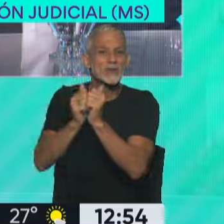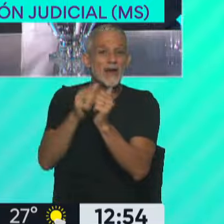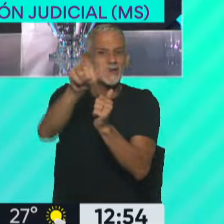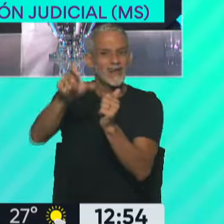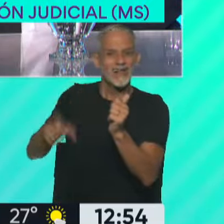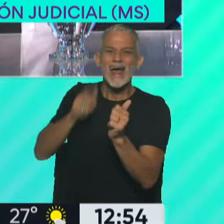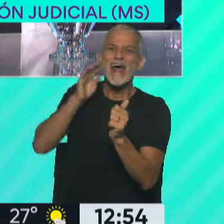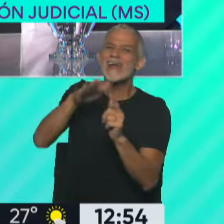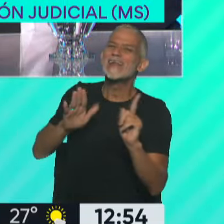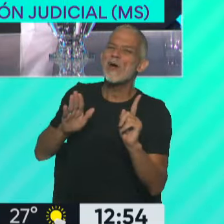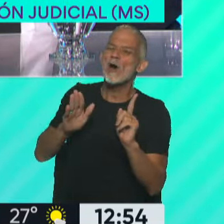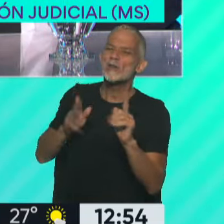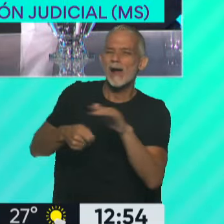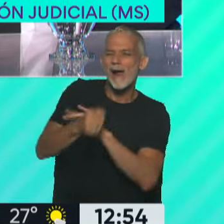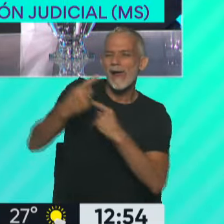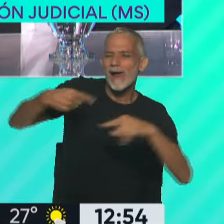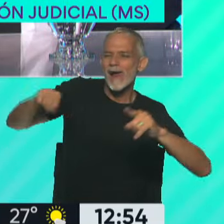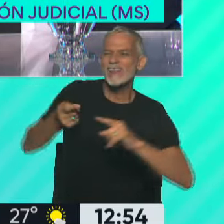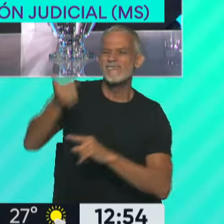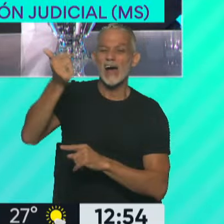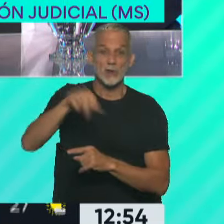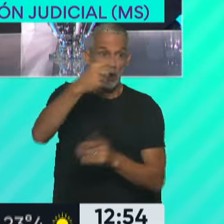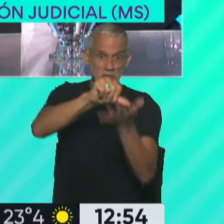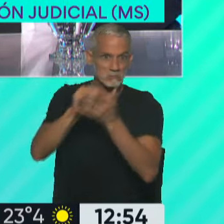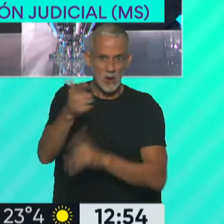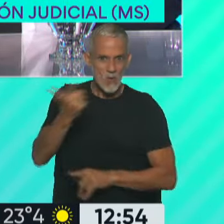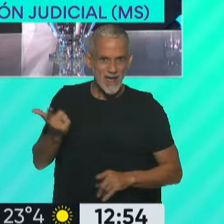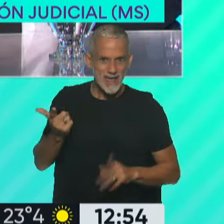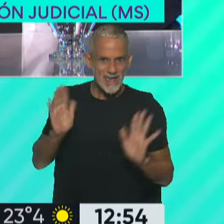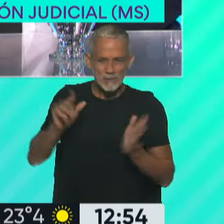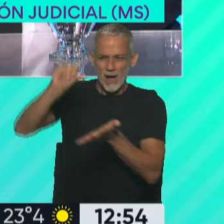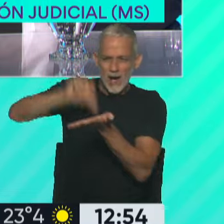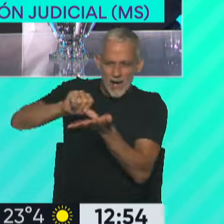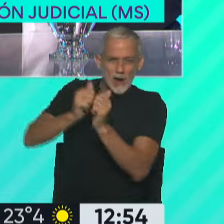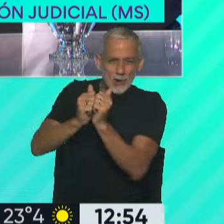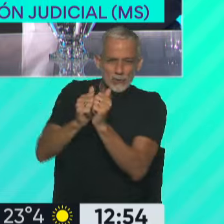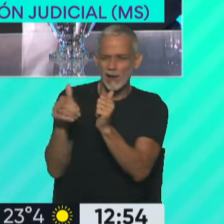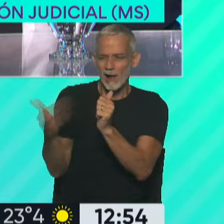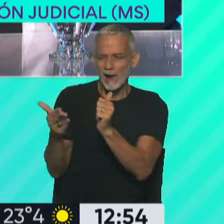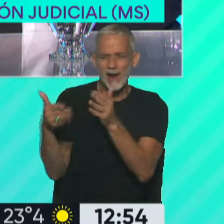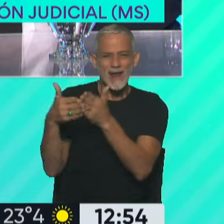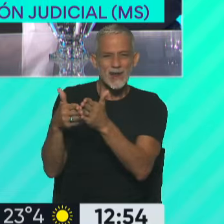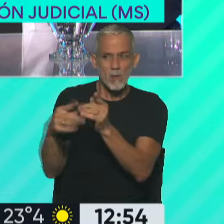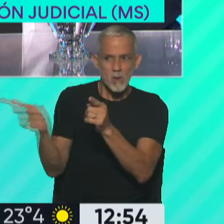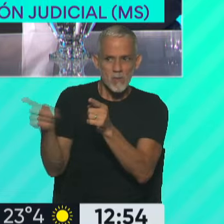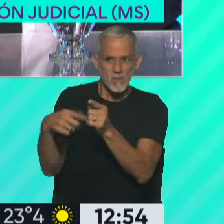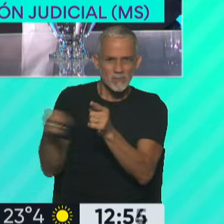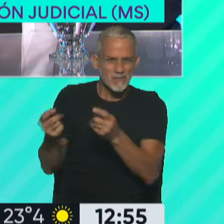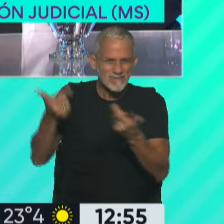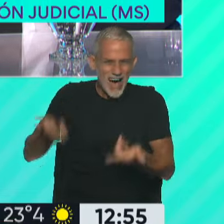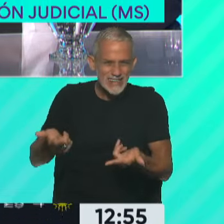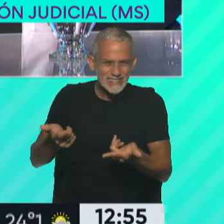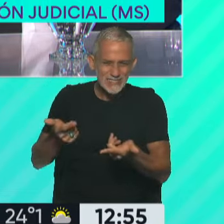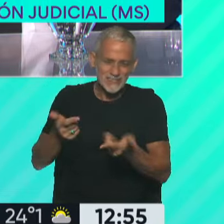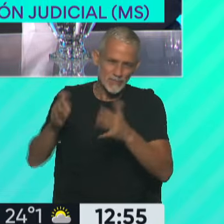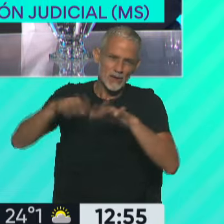es distinta a todos. Claro. No existe ninguna otra ciudad con esa condición geopolítica, con la vía de comunicación marítima